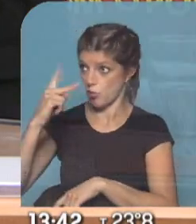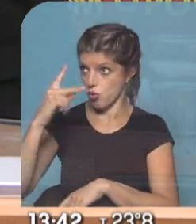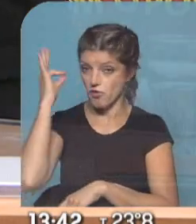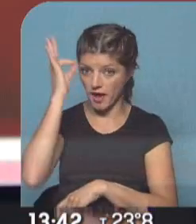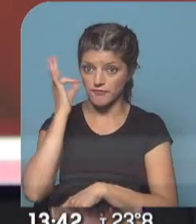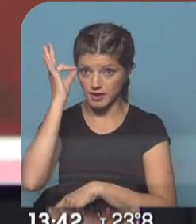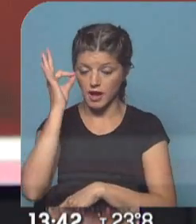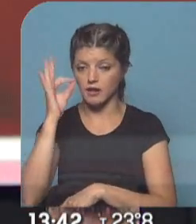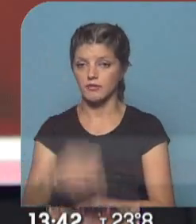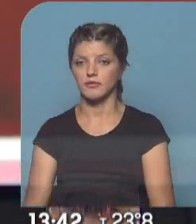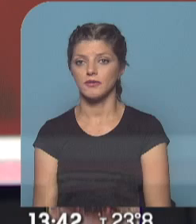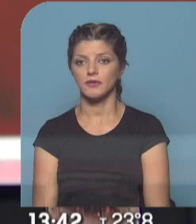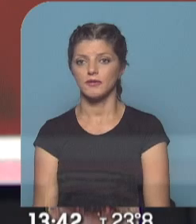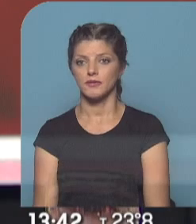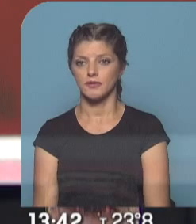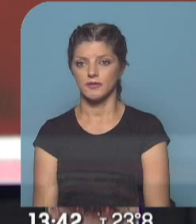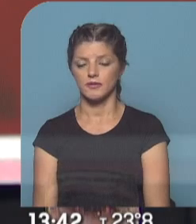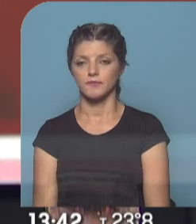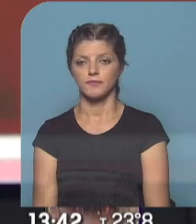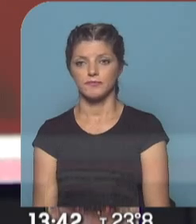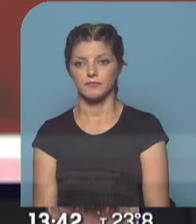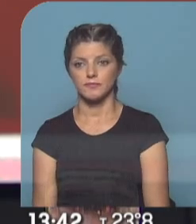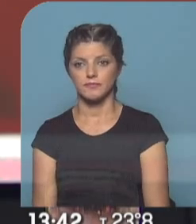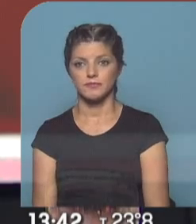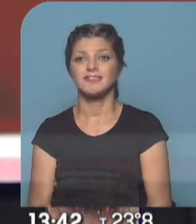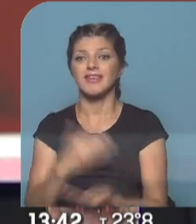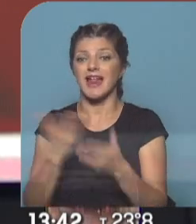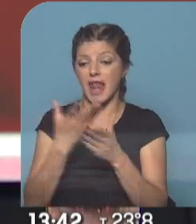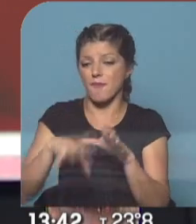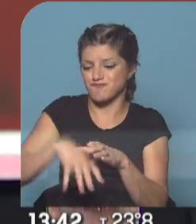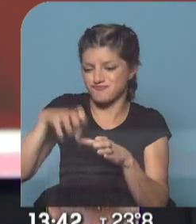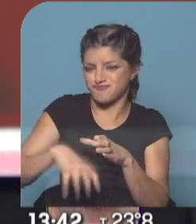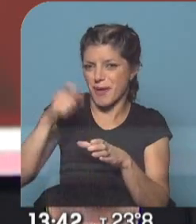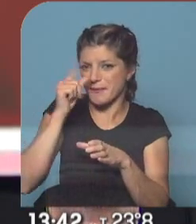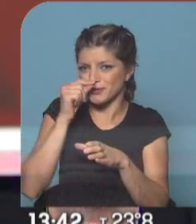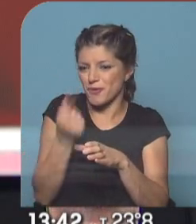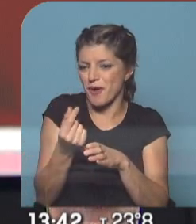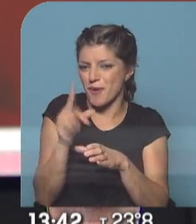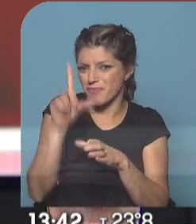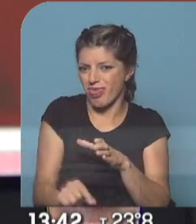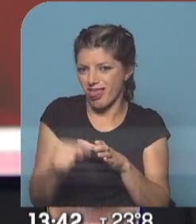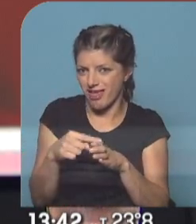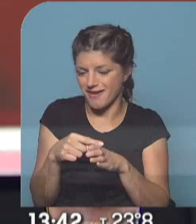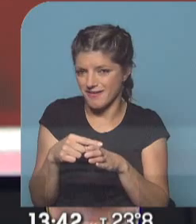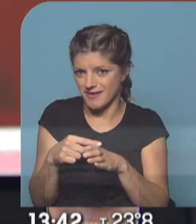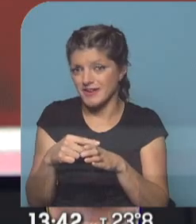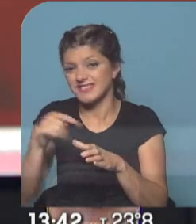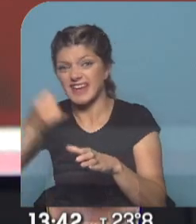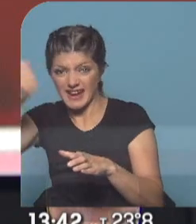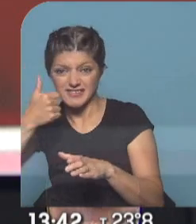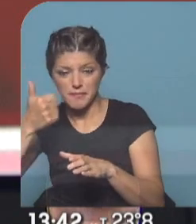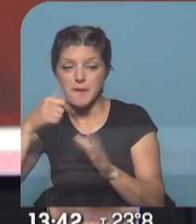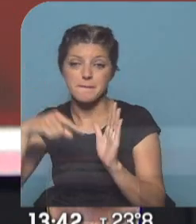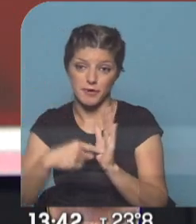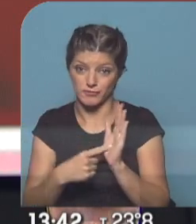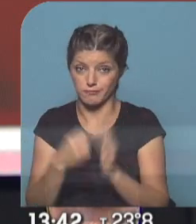Claro, son potencias, tienen un muy bajo costo de extracción del petróleo, seguramente tiene una renta muy alta, pero bueno, estábamos viendo